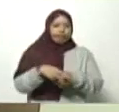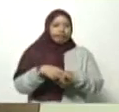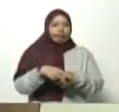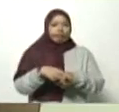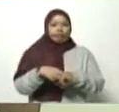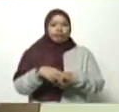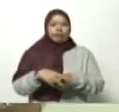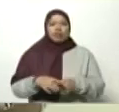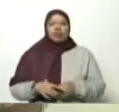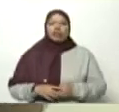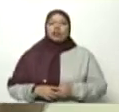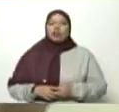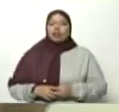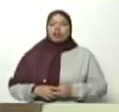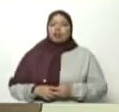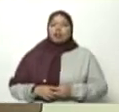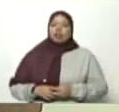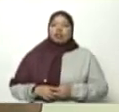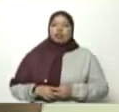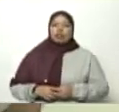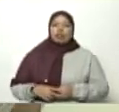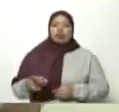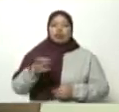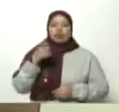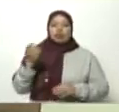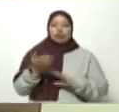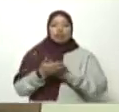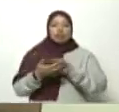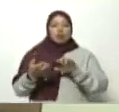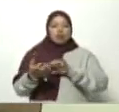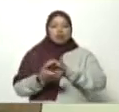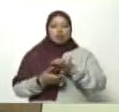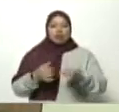seguir bloqueándonos, sancionándonos, persiguiéndonos.